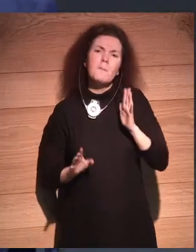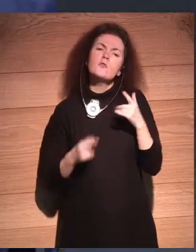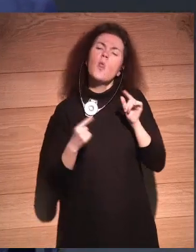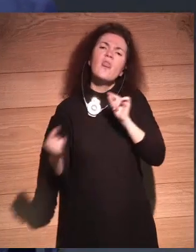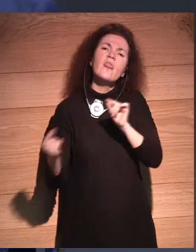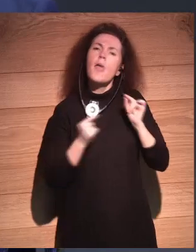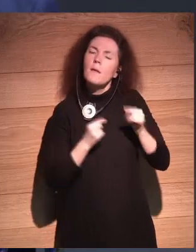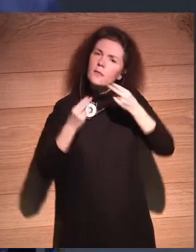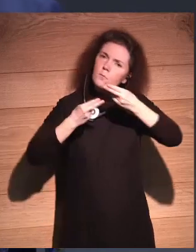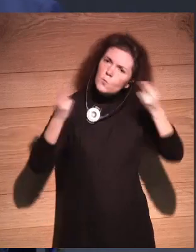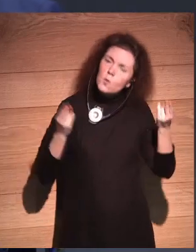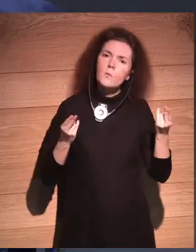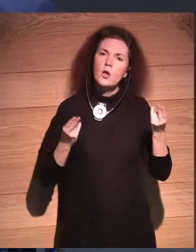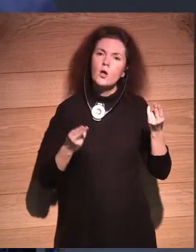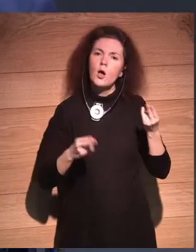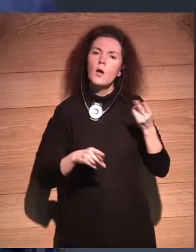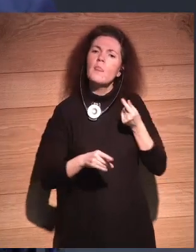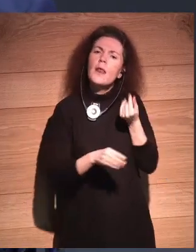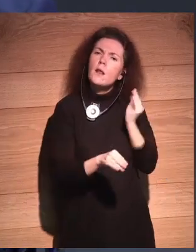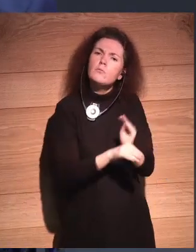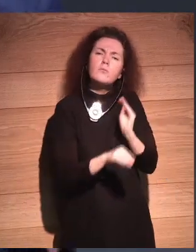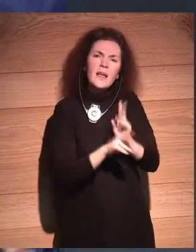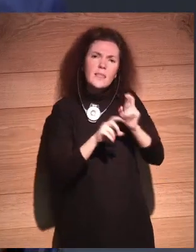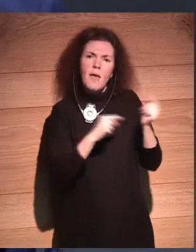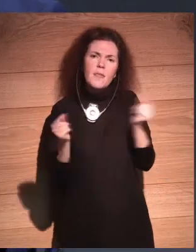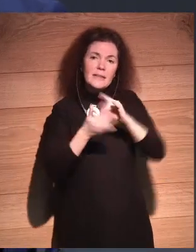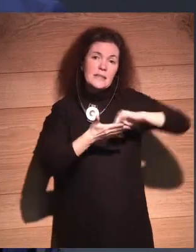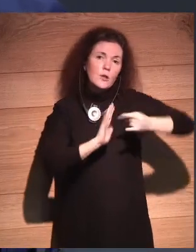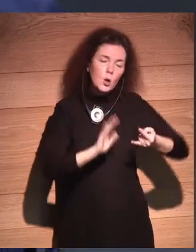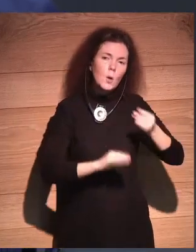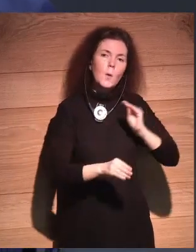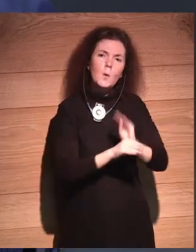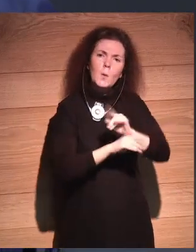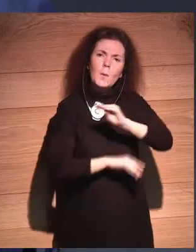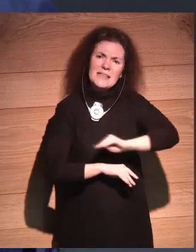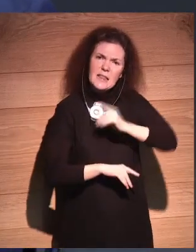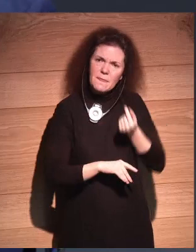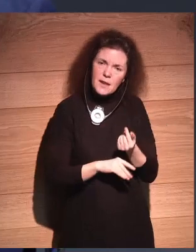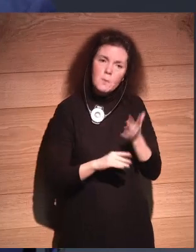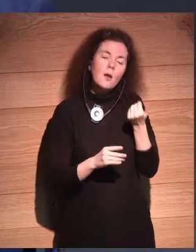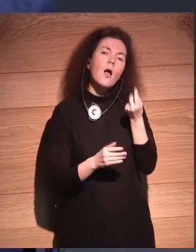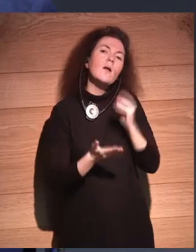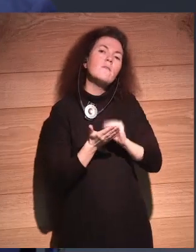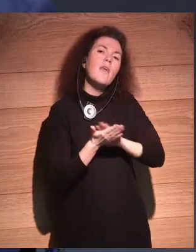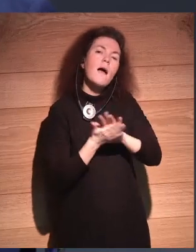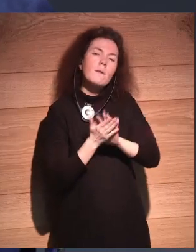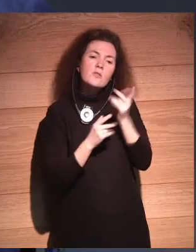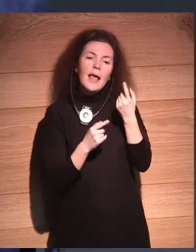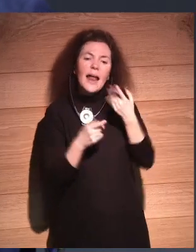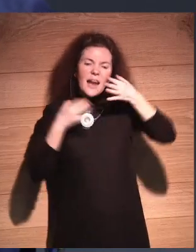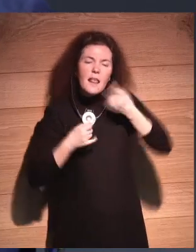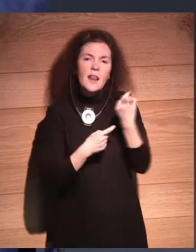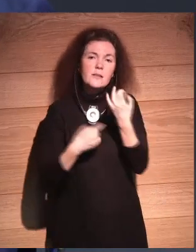debate público y hemos invertido muchísimo dinero en todos estos debates tecnológicos. Pero ¿hablamos alguna vez de qué es lo que necesitamos